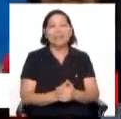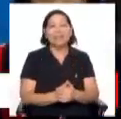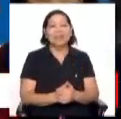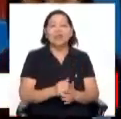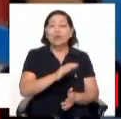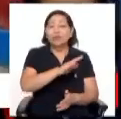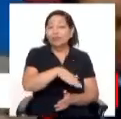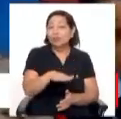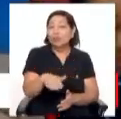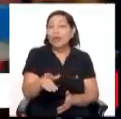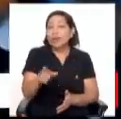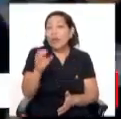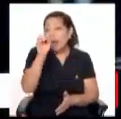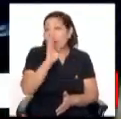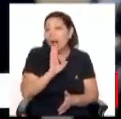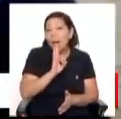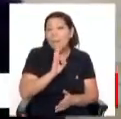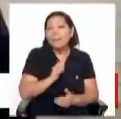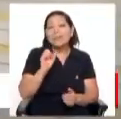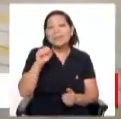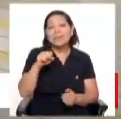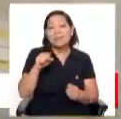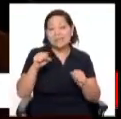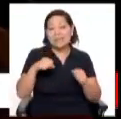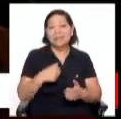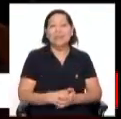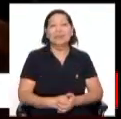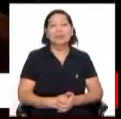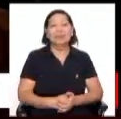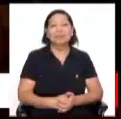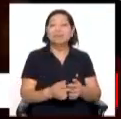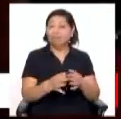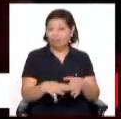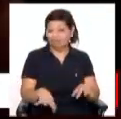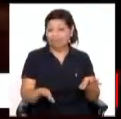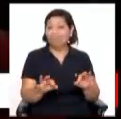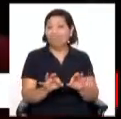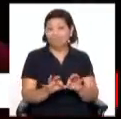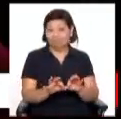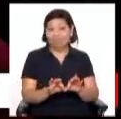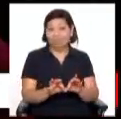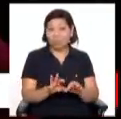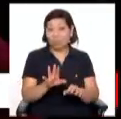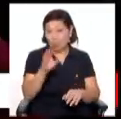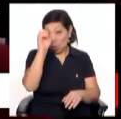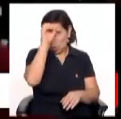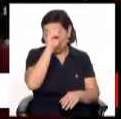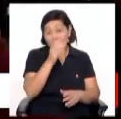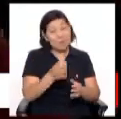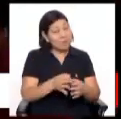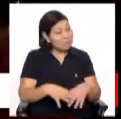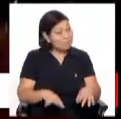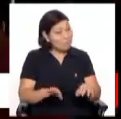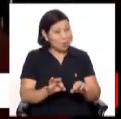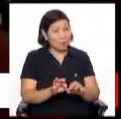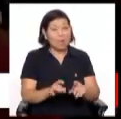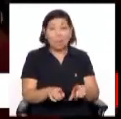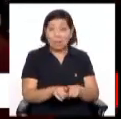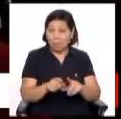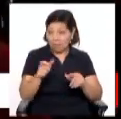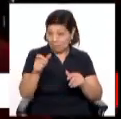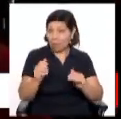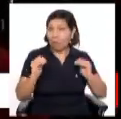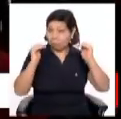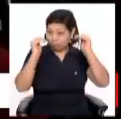Es importantísimo escuchar la voz de los más pequeños porque ellos quieren hablar de todo. ¡Sí! Es fundamental que los niños den su opinión, porque solo así también los